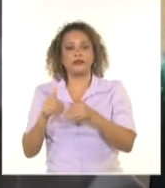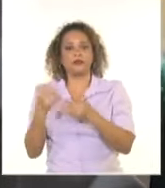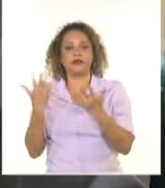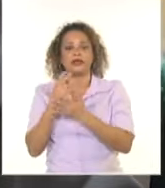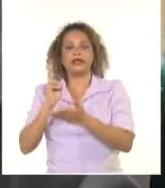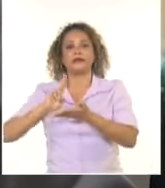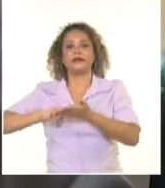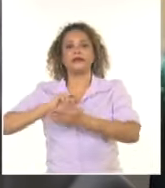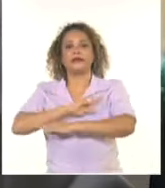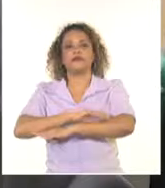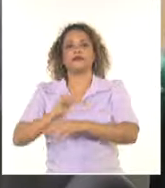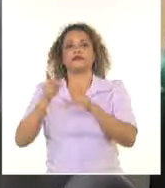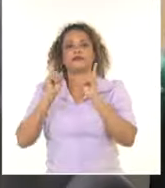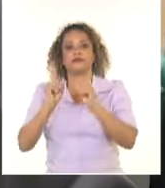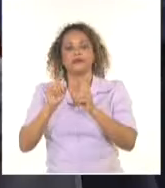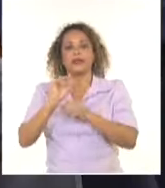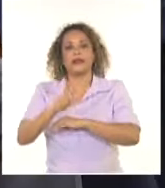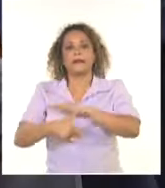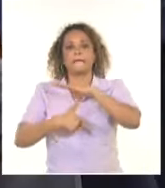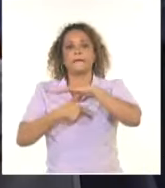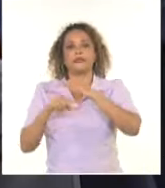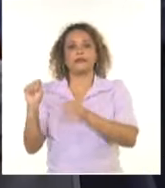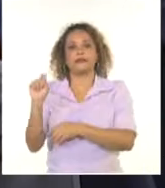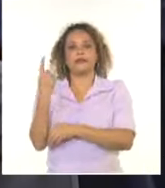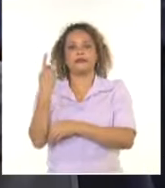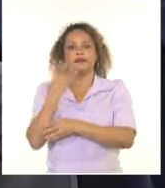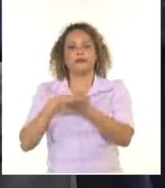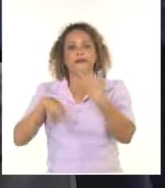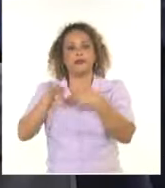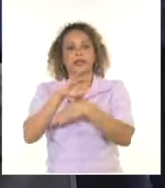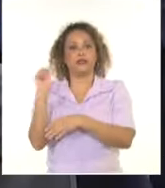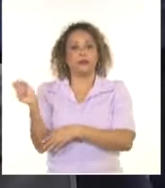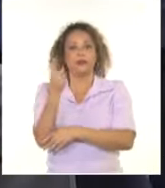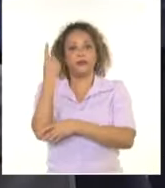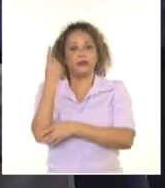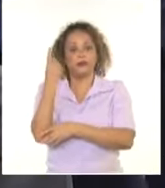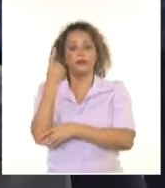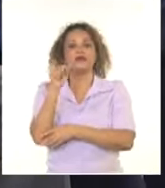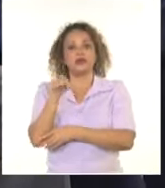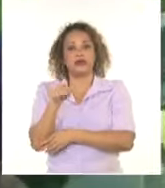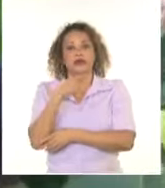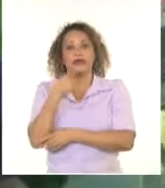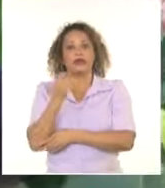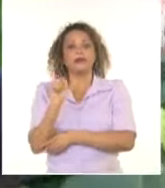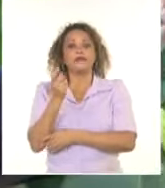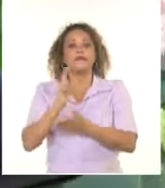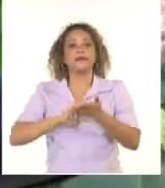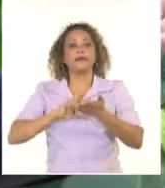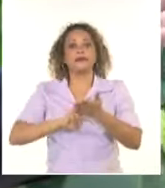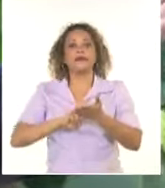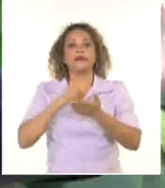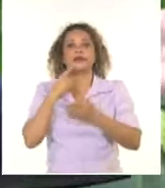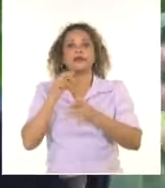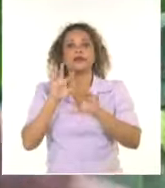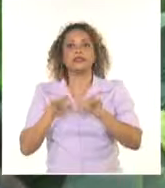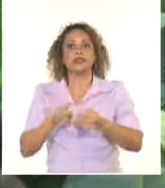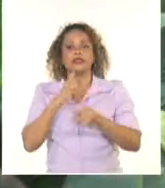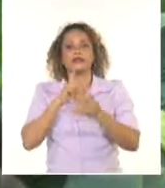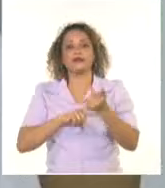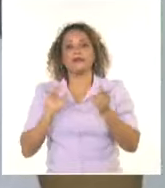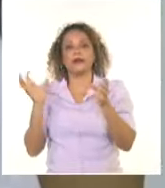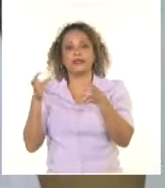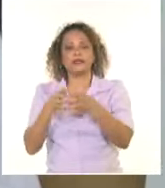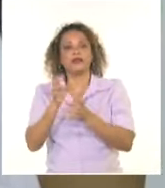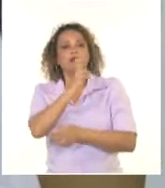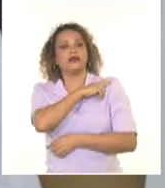del Buró Político y viceprimer ministro primero, Le Hoai Trung, miembro del secretariado del Comité Central del Partido Comunista y jefe